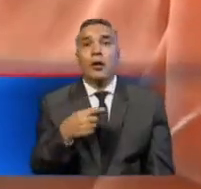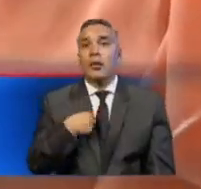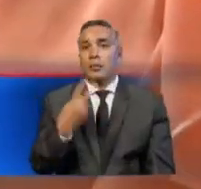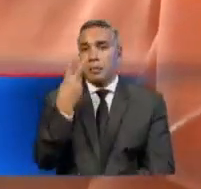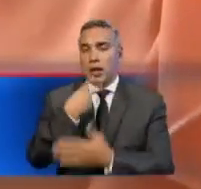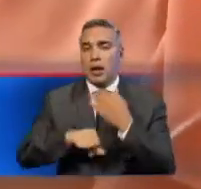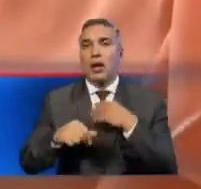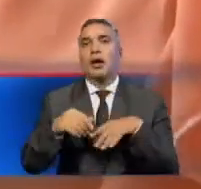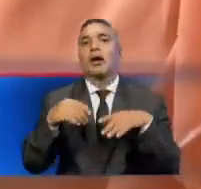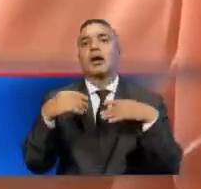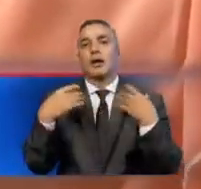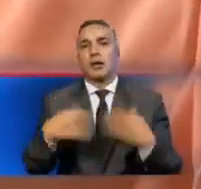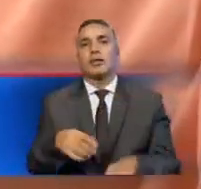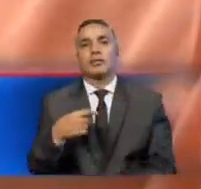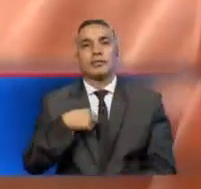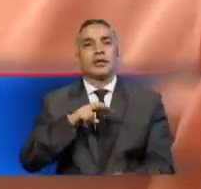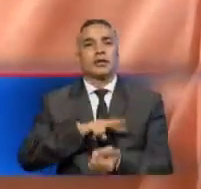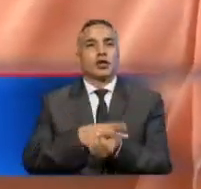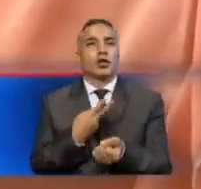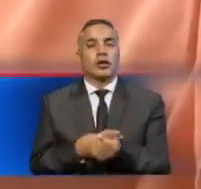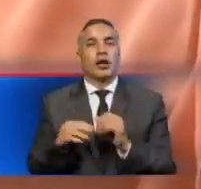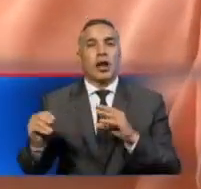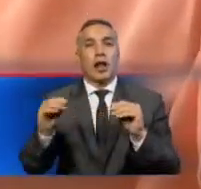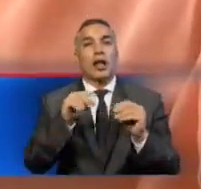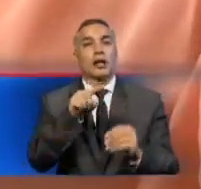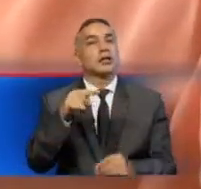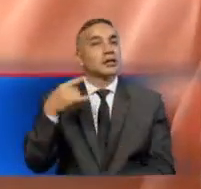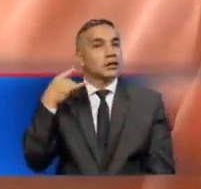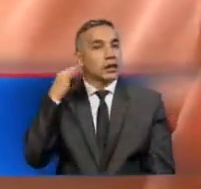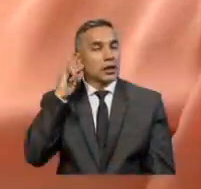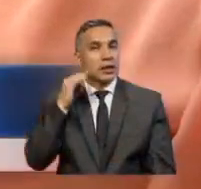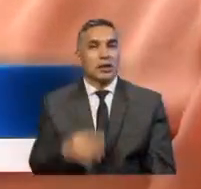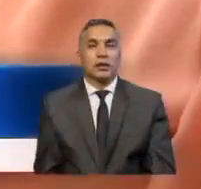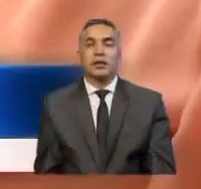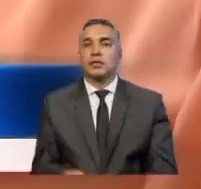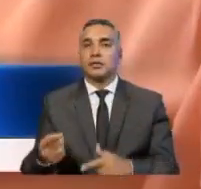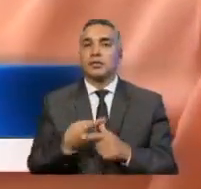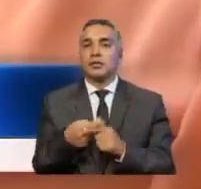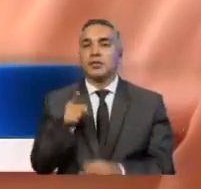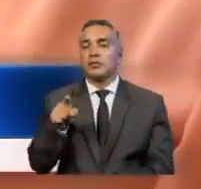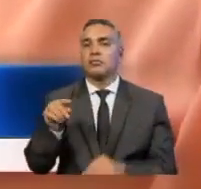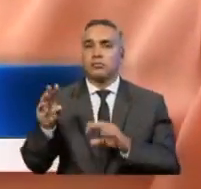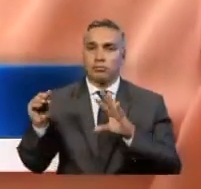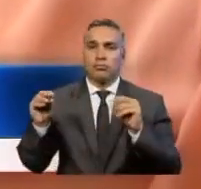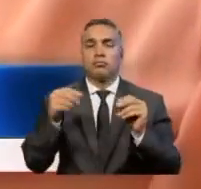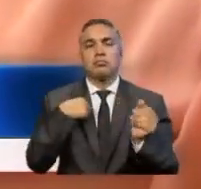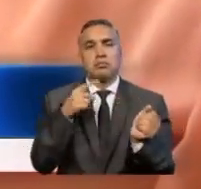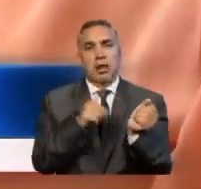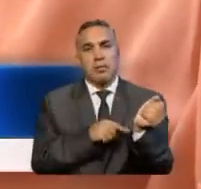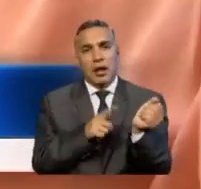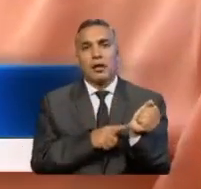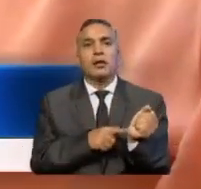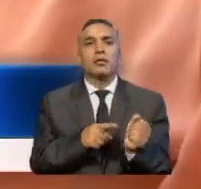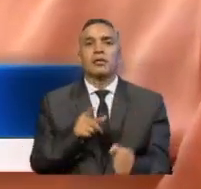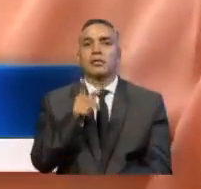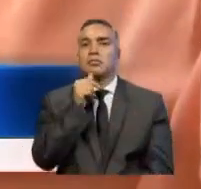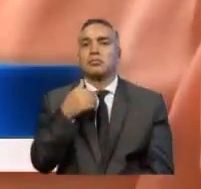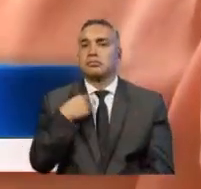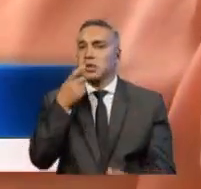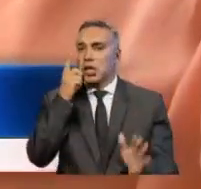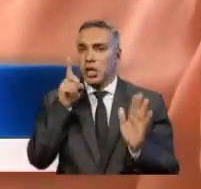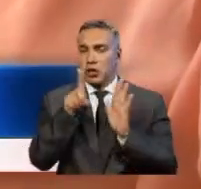le había comentado a mi sobrina, que es menor de edad, y ella le comentó a mi hermano, que es quien pone la